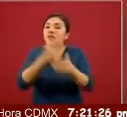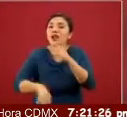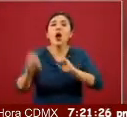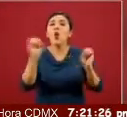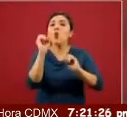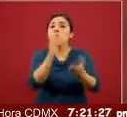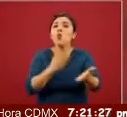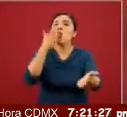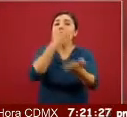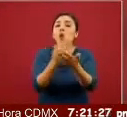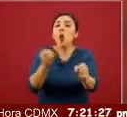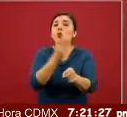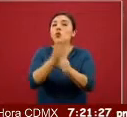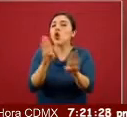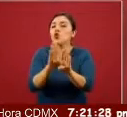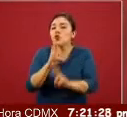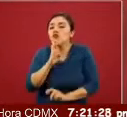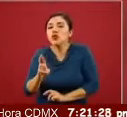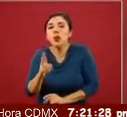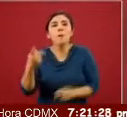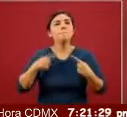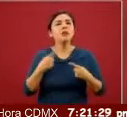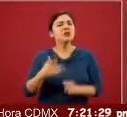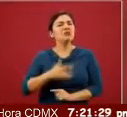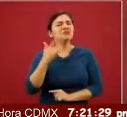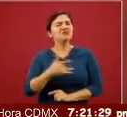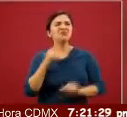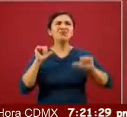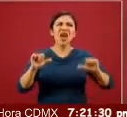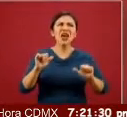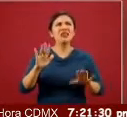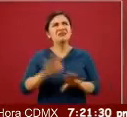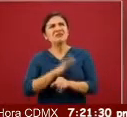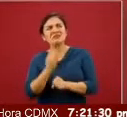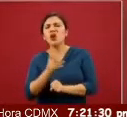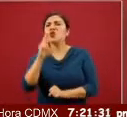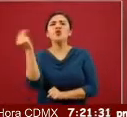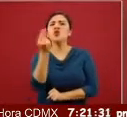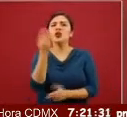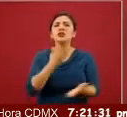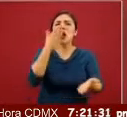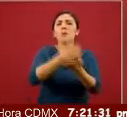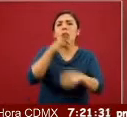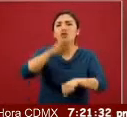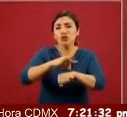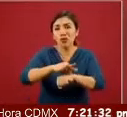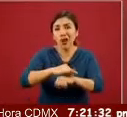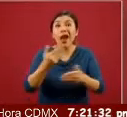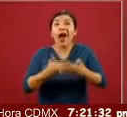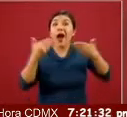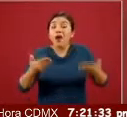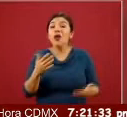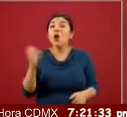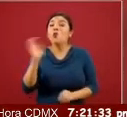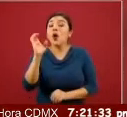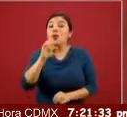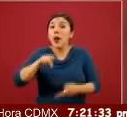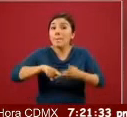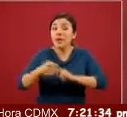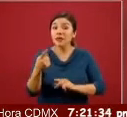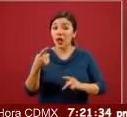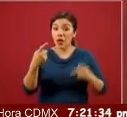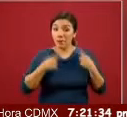oportunidad de emitir un resultado porque la persona todavía no había demandado atención médica. Hoy día el promedio de la demanda de atención médica